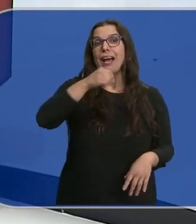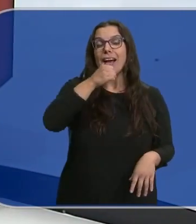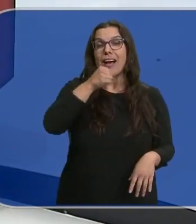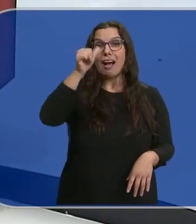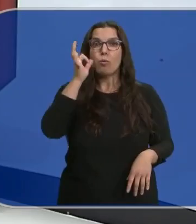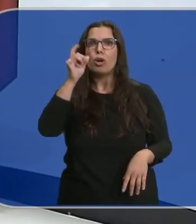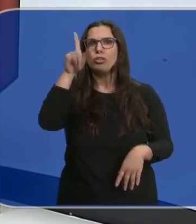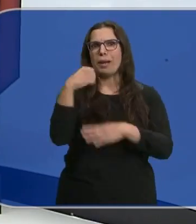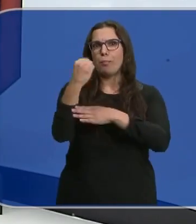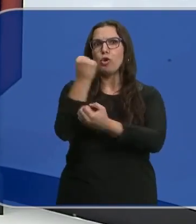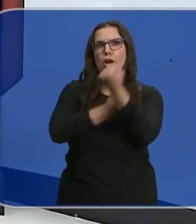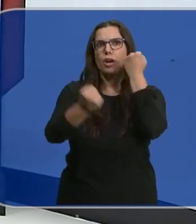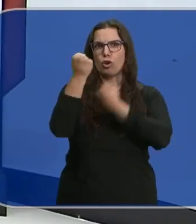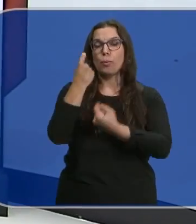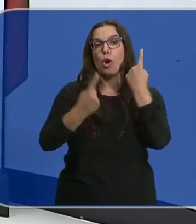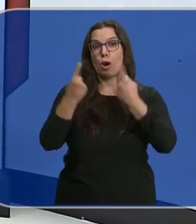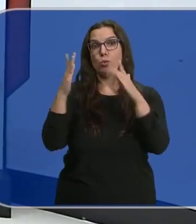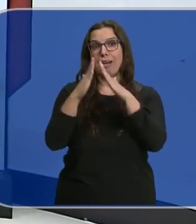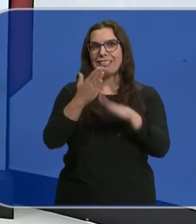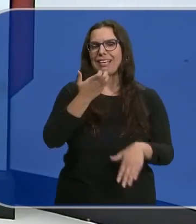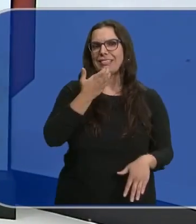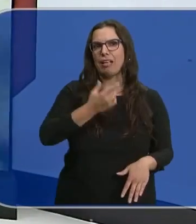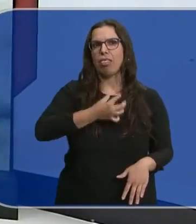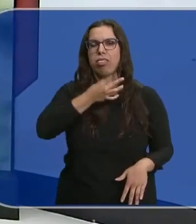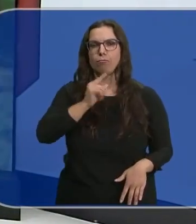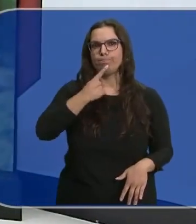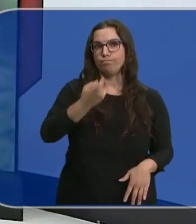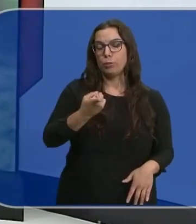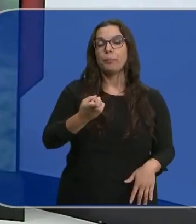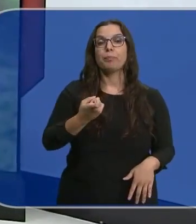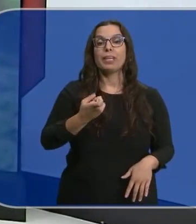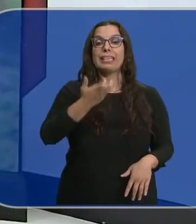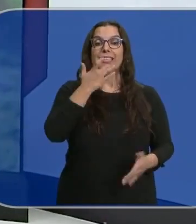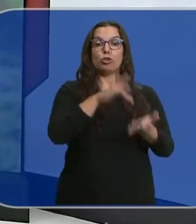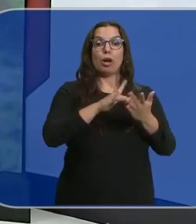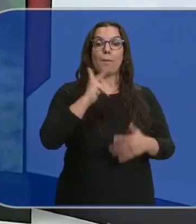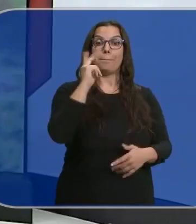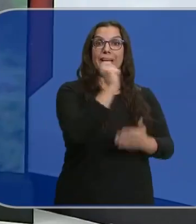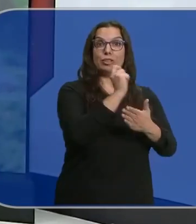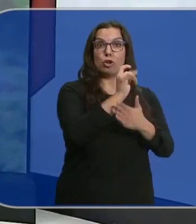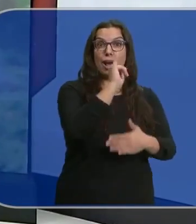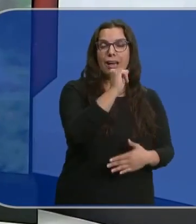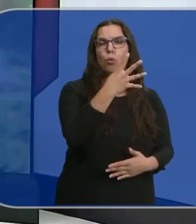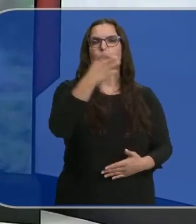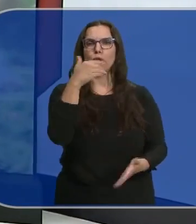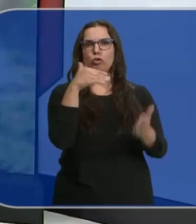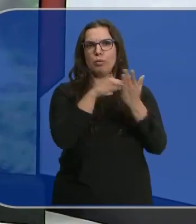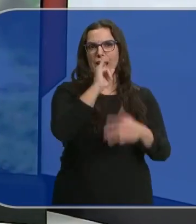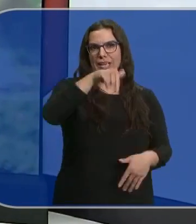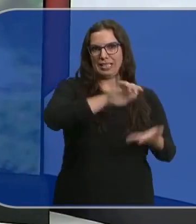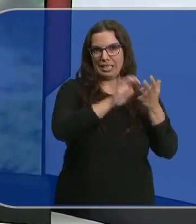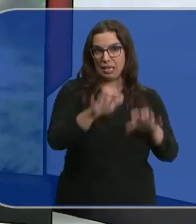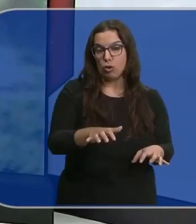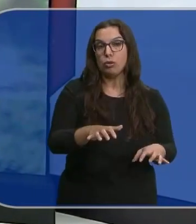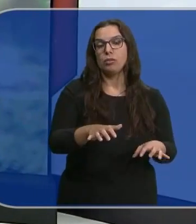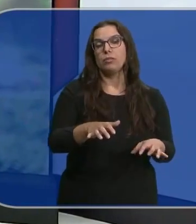soporte económico y lo siguen siendo en hogares con dificultades. Los mayores con pensión de jubilación son 400.000 en